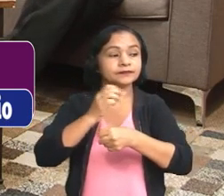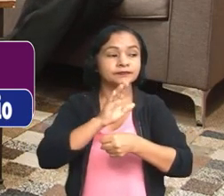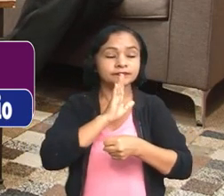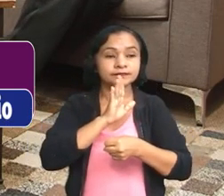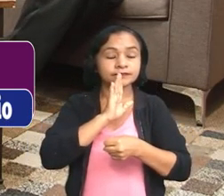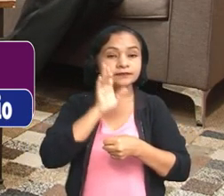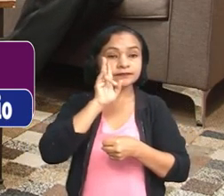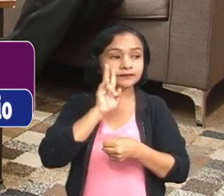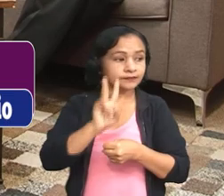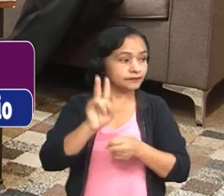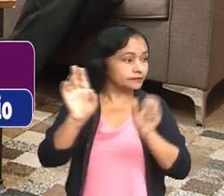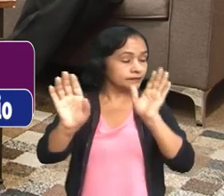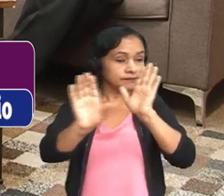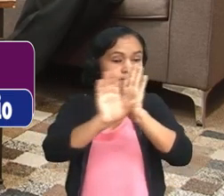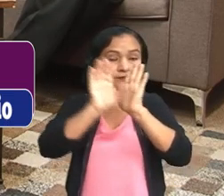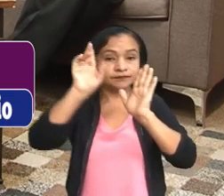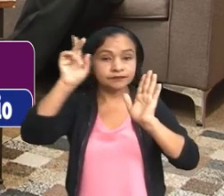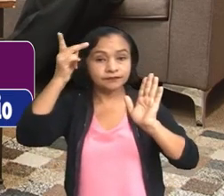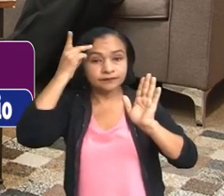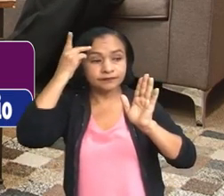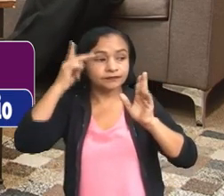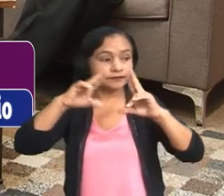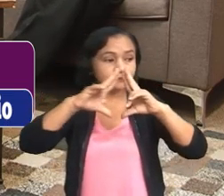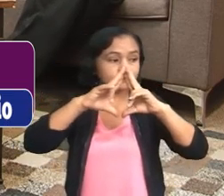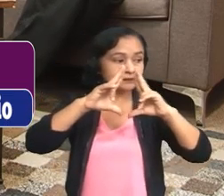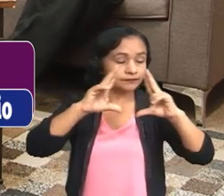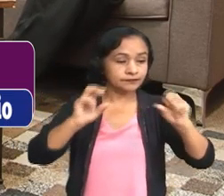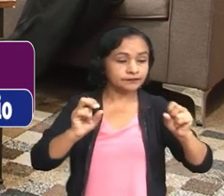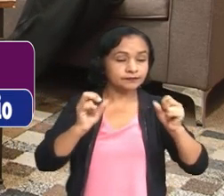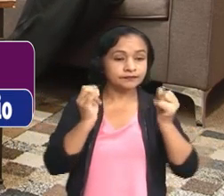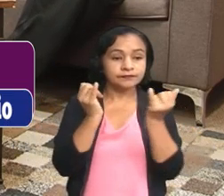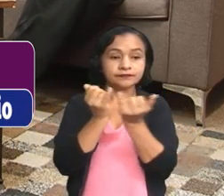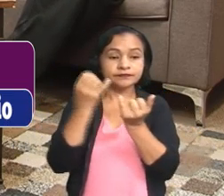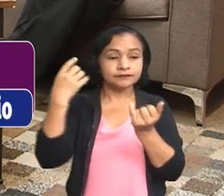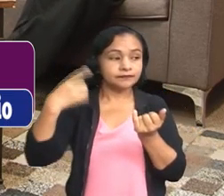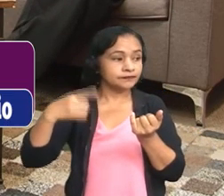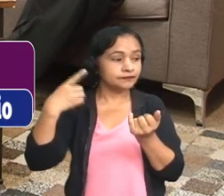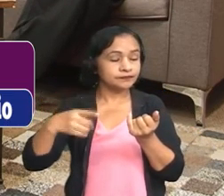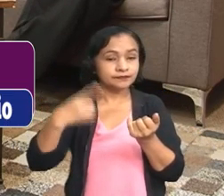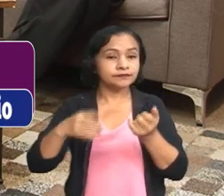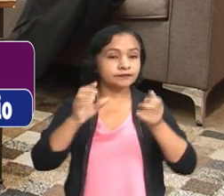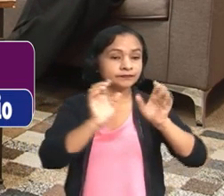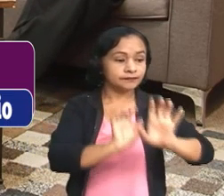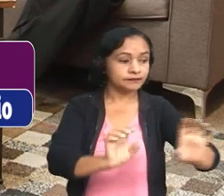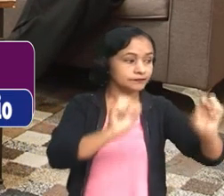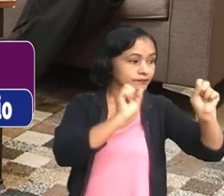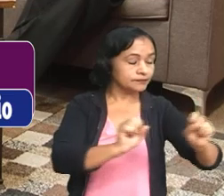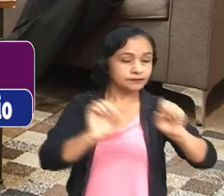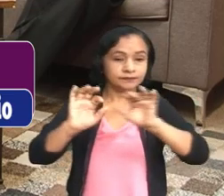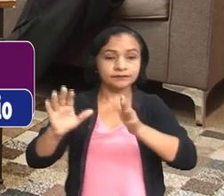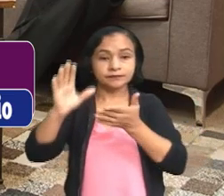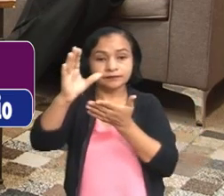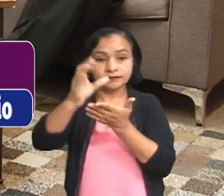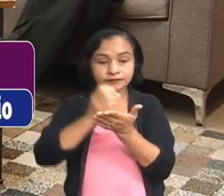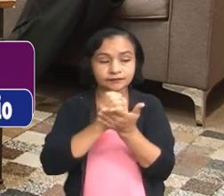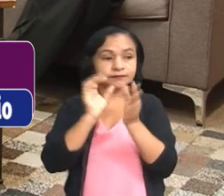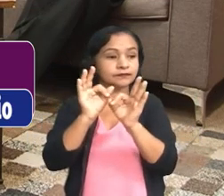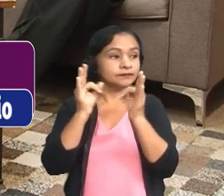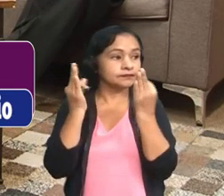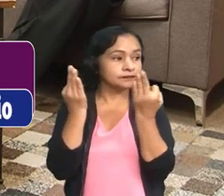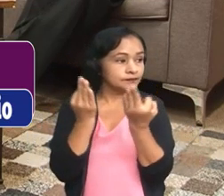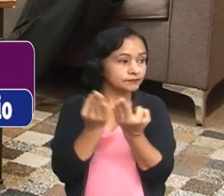lo que es la Constitución Política de Nicaragua, los convenios sobre los derechos del niño y la niña, el Código de la Familia,